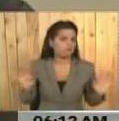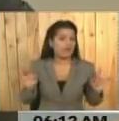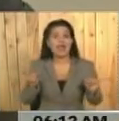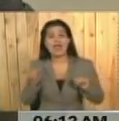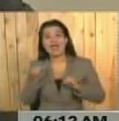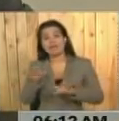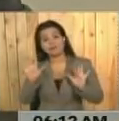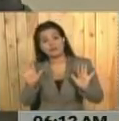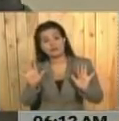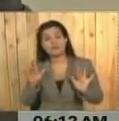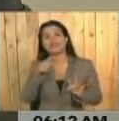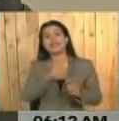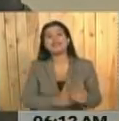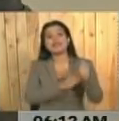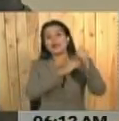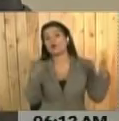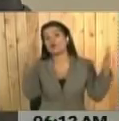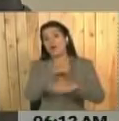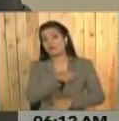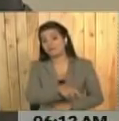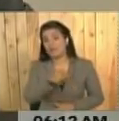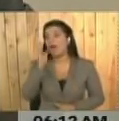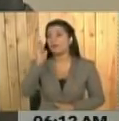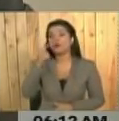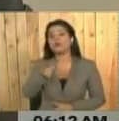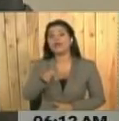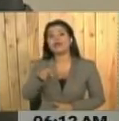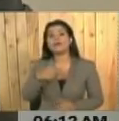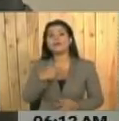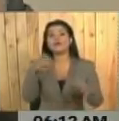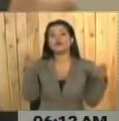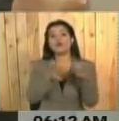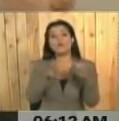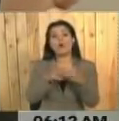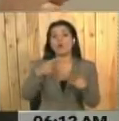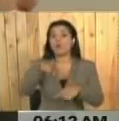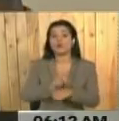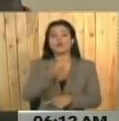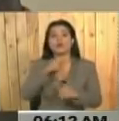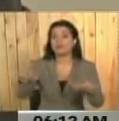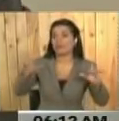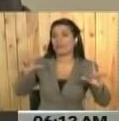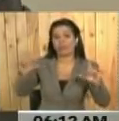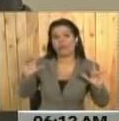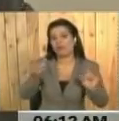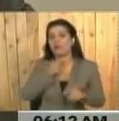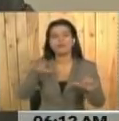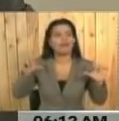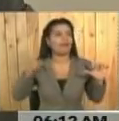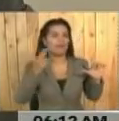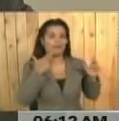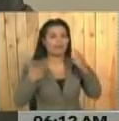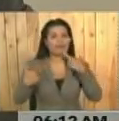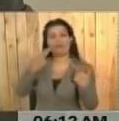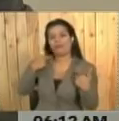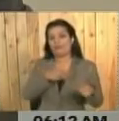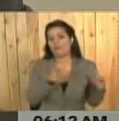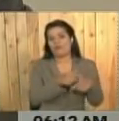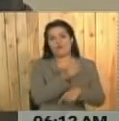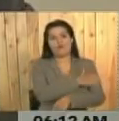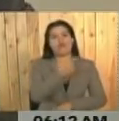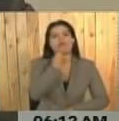liderazgo que no existe es el peligro de una vocería que solo es pantallera que lo que le encanta es una una pantalla de de televisión pero que